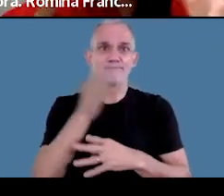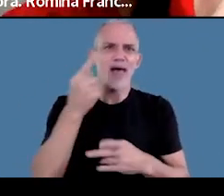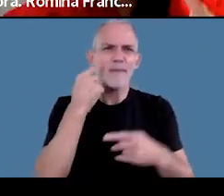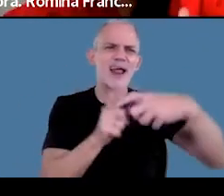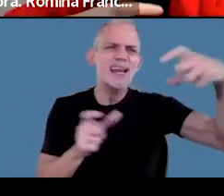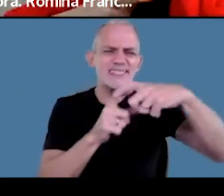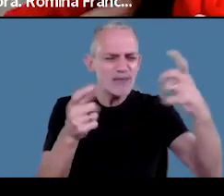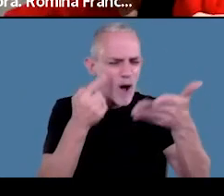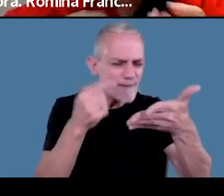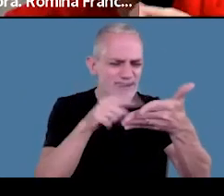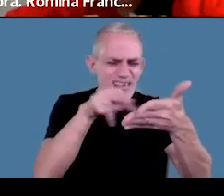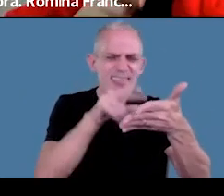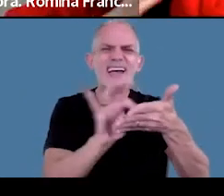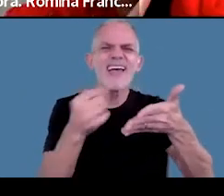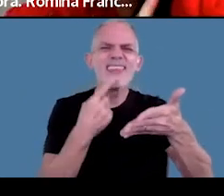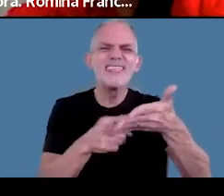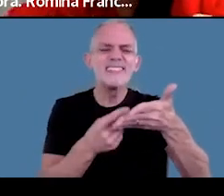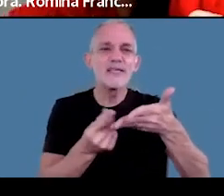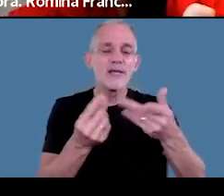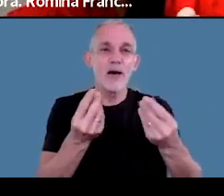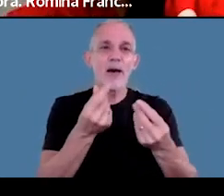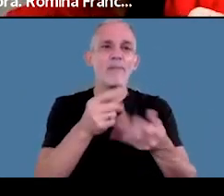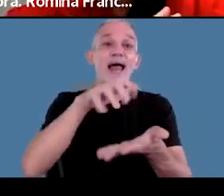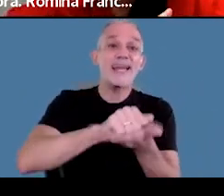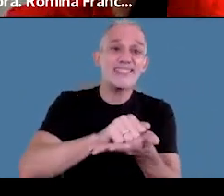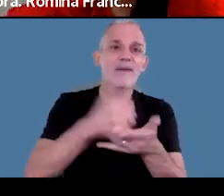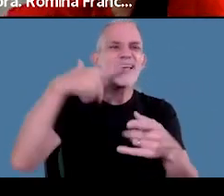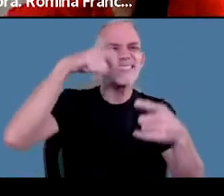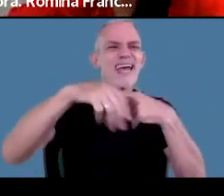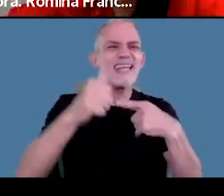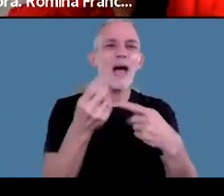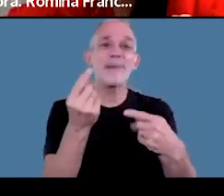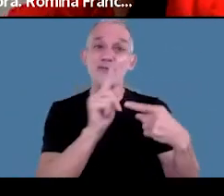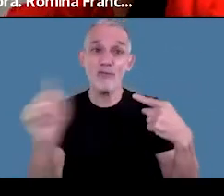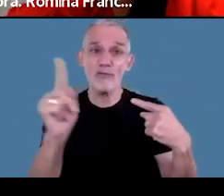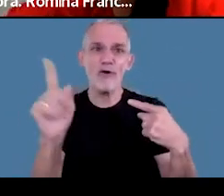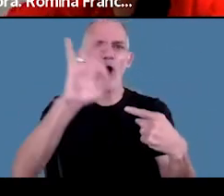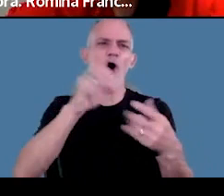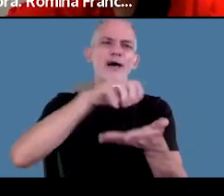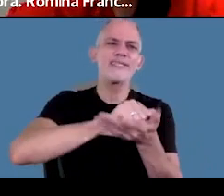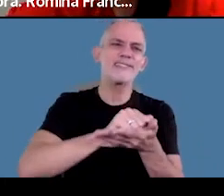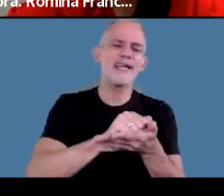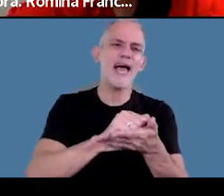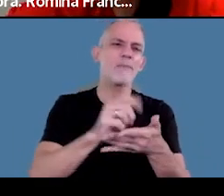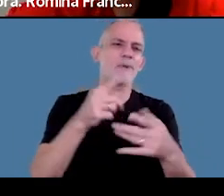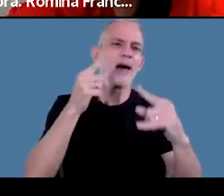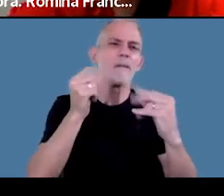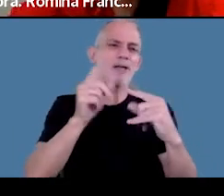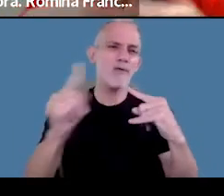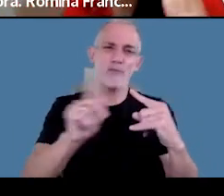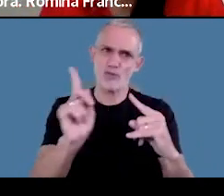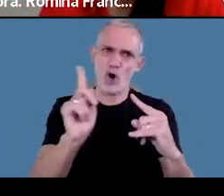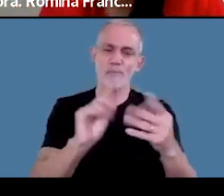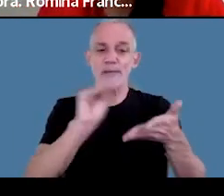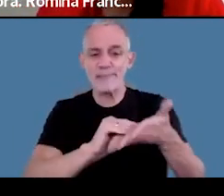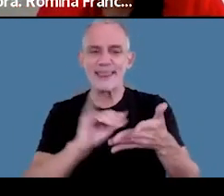y ver la leyenda y ver si dice si es seña que congela precio o seña que no congela precio. No hay otra manera, o sea,